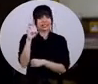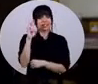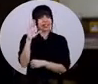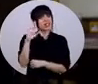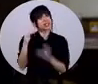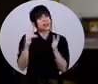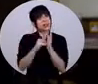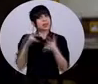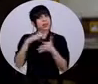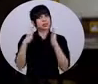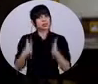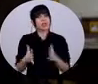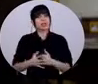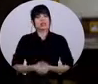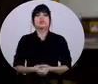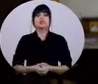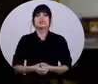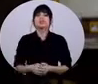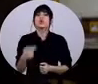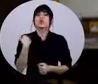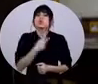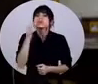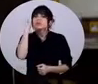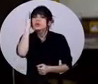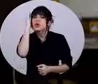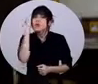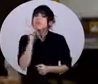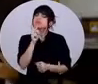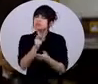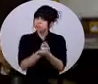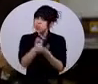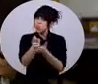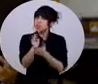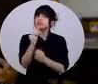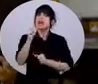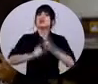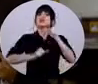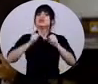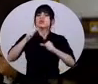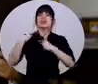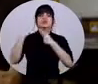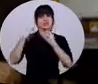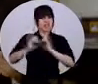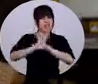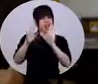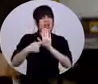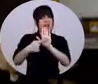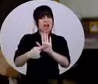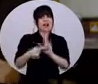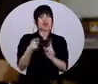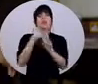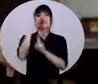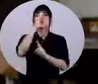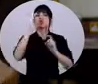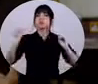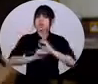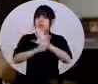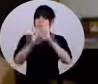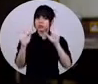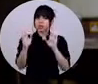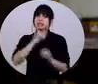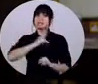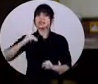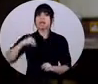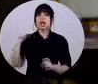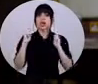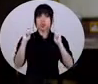675 mil estudiantes. Nuestra preocupación es sincera y el esfuerzo realizado por el gobierno evidente.